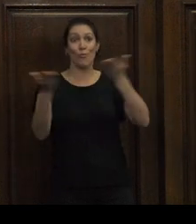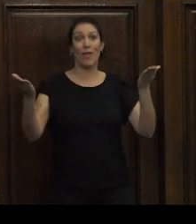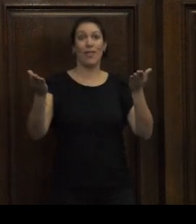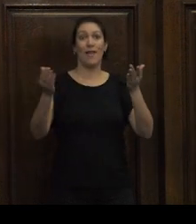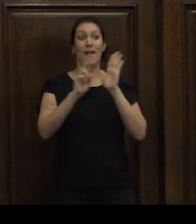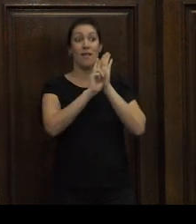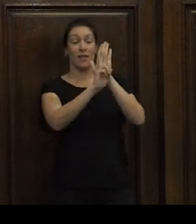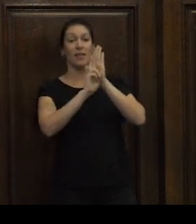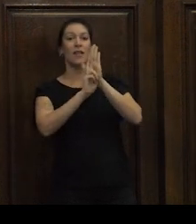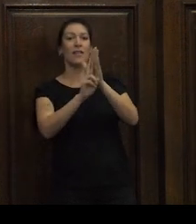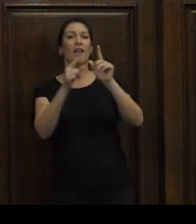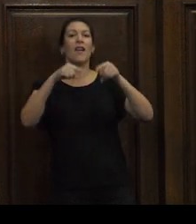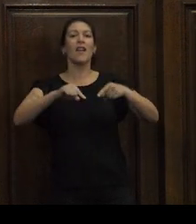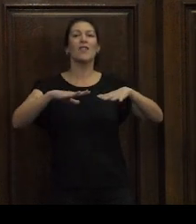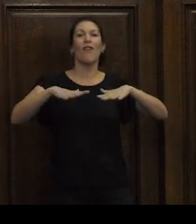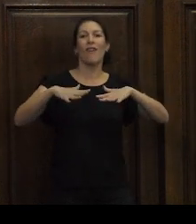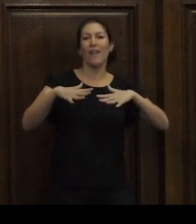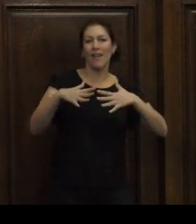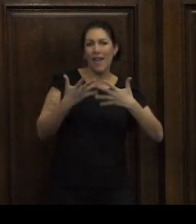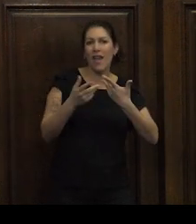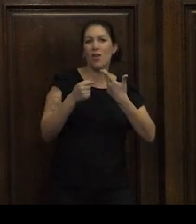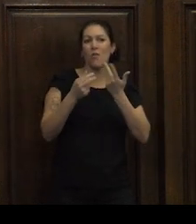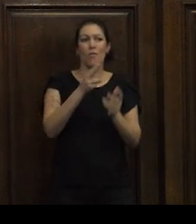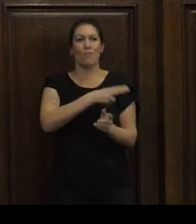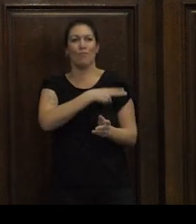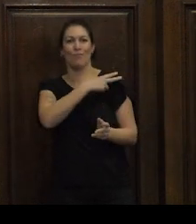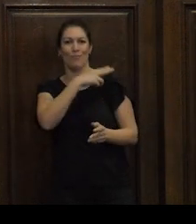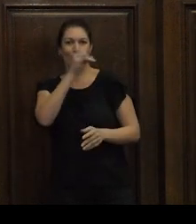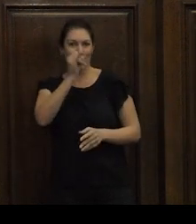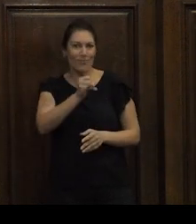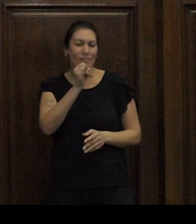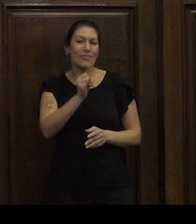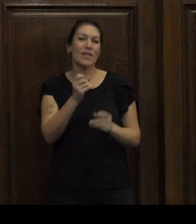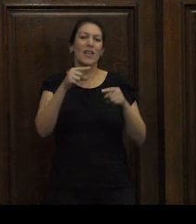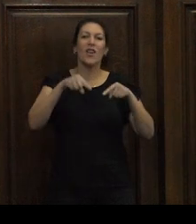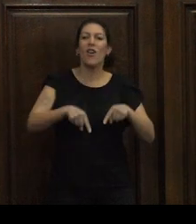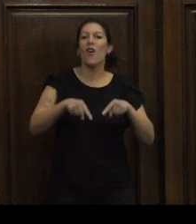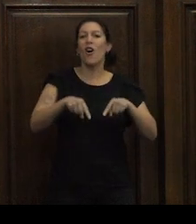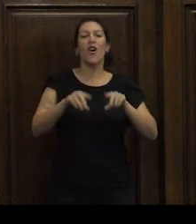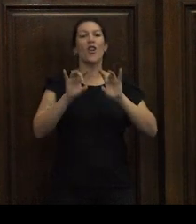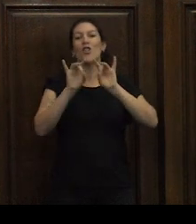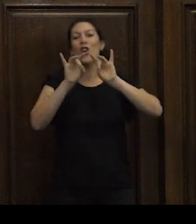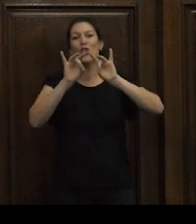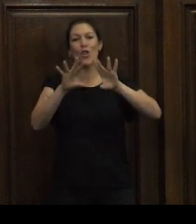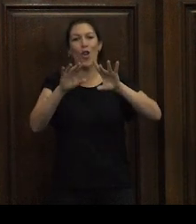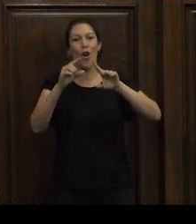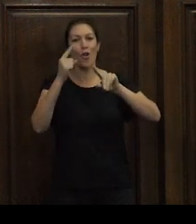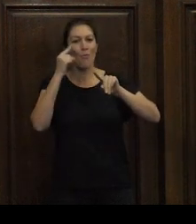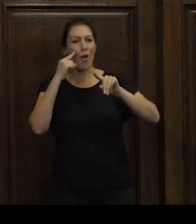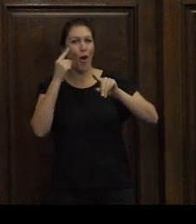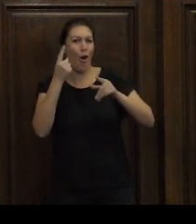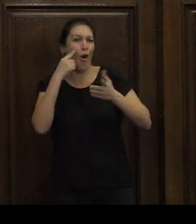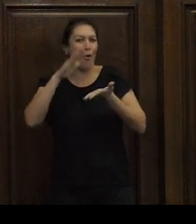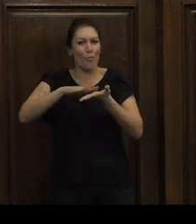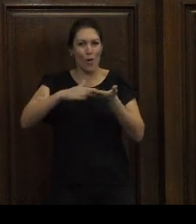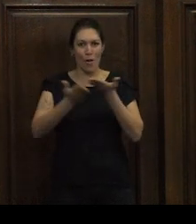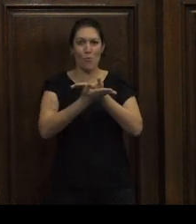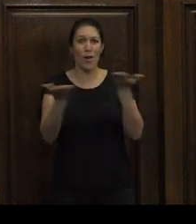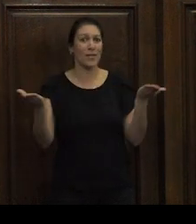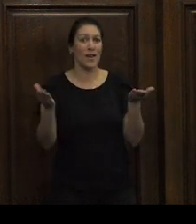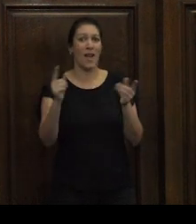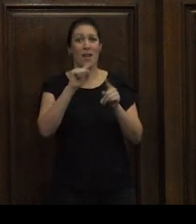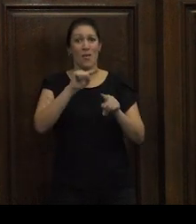ellas representan escondían ciertas jerarquías que hoy nos parecen no solo evidentes, sino